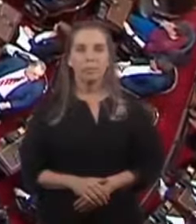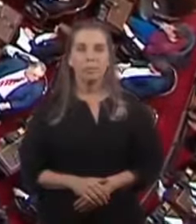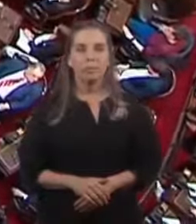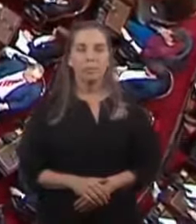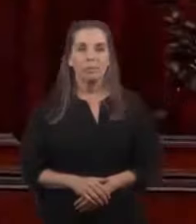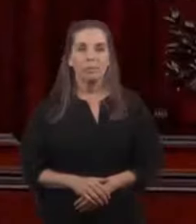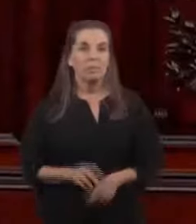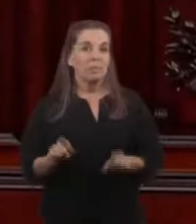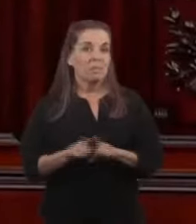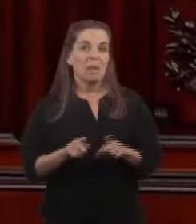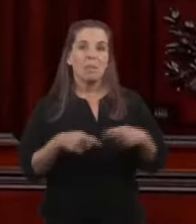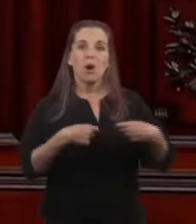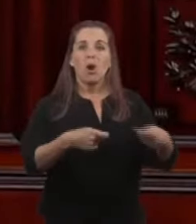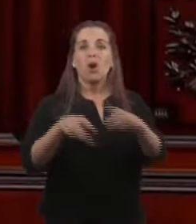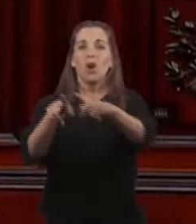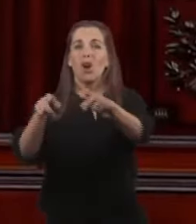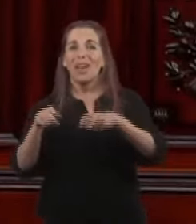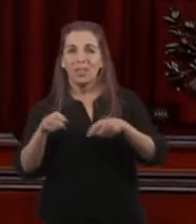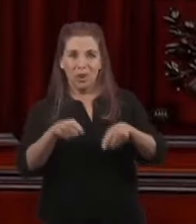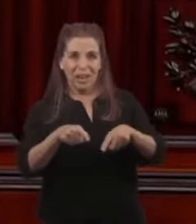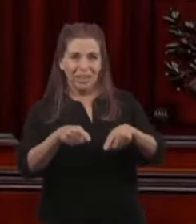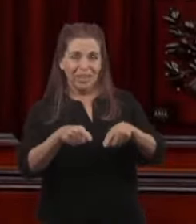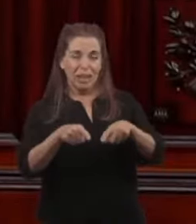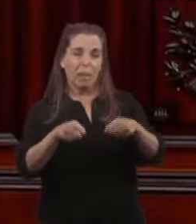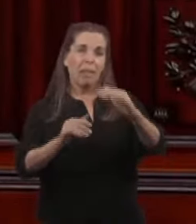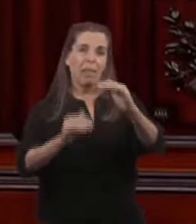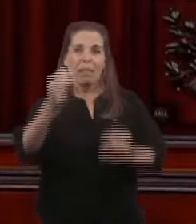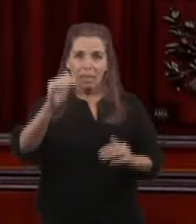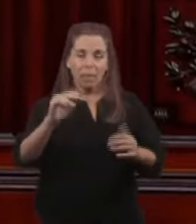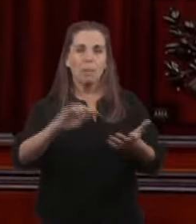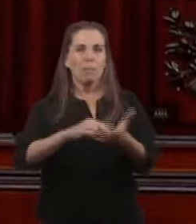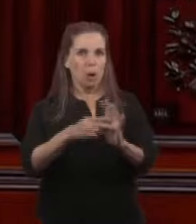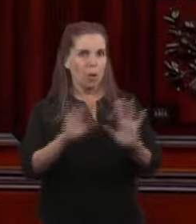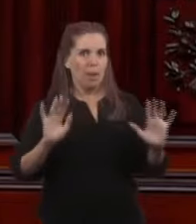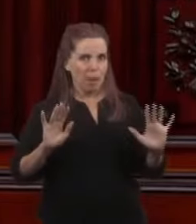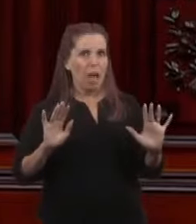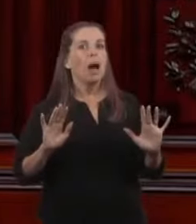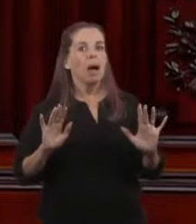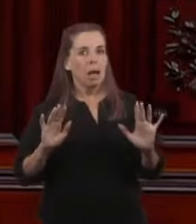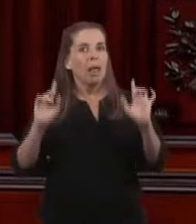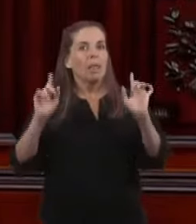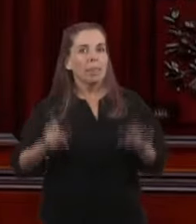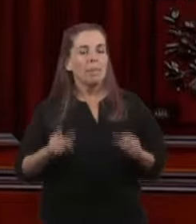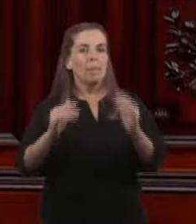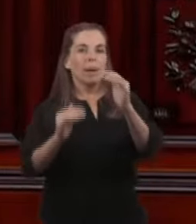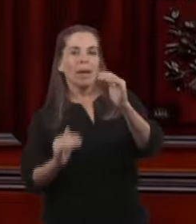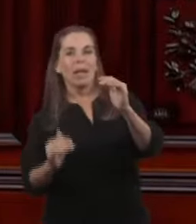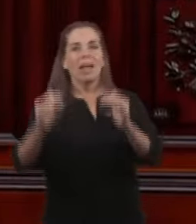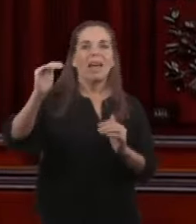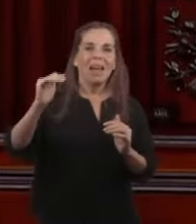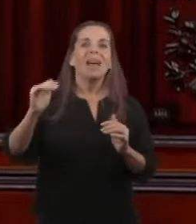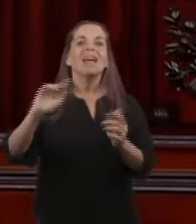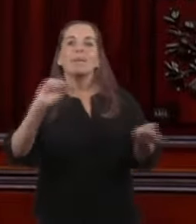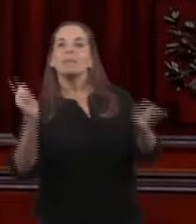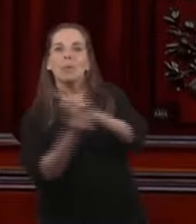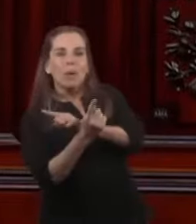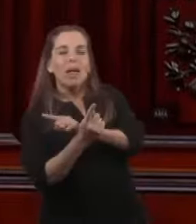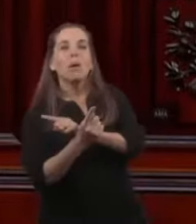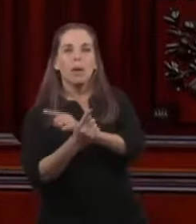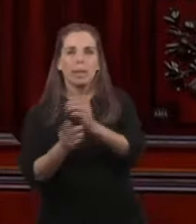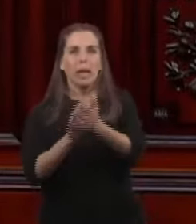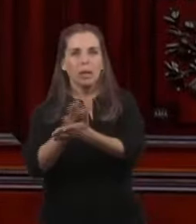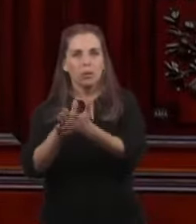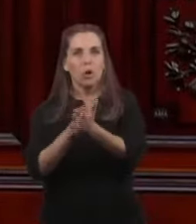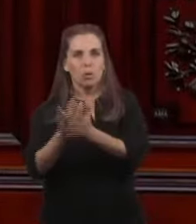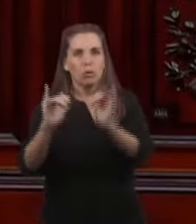así como el déficit es el corazón del problema la reducción del gasto para lograr superávit va a estar en el centro de la solución